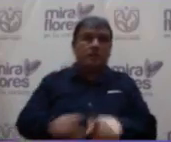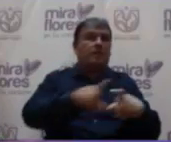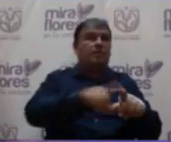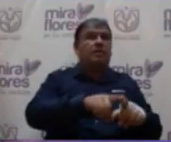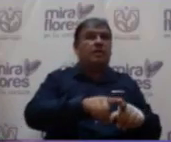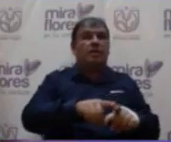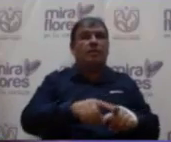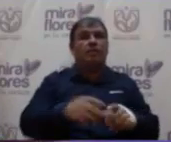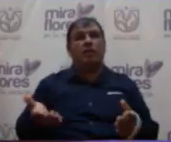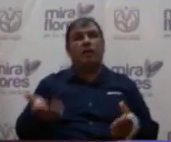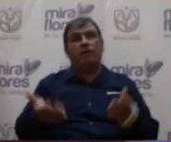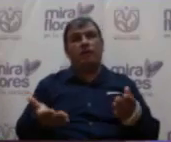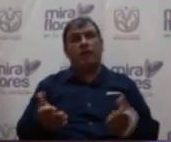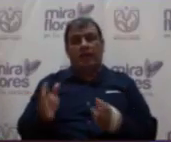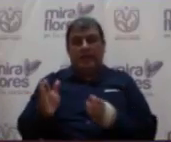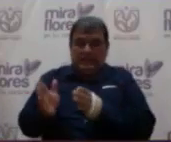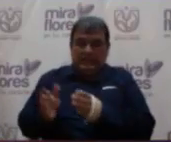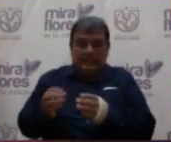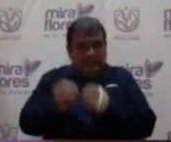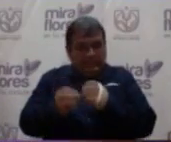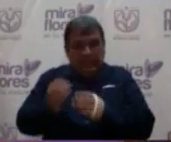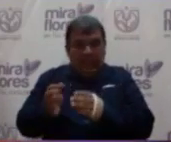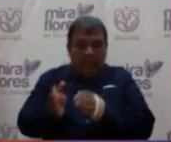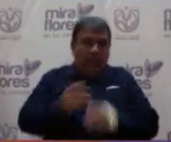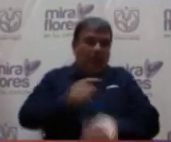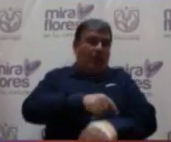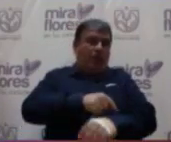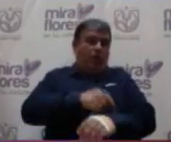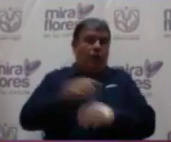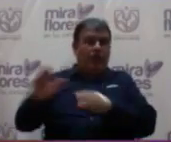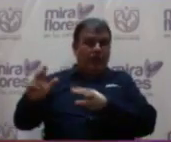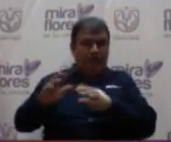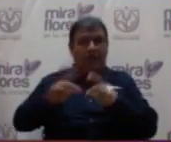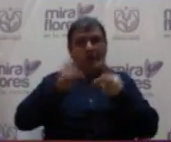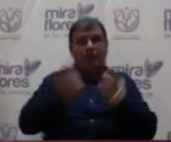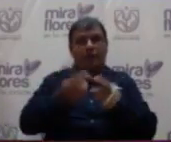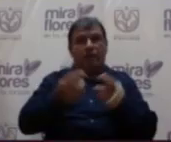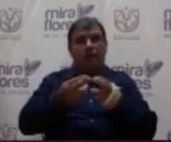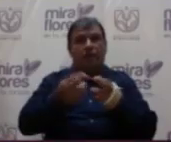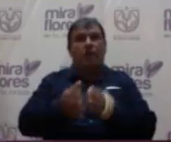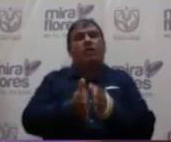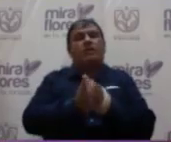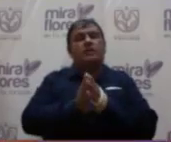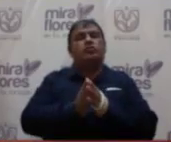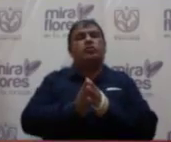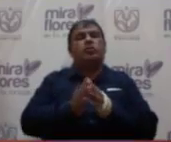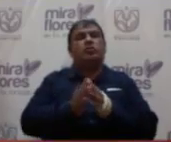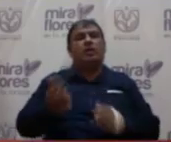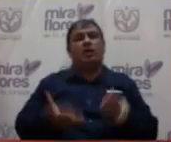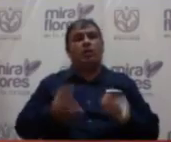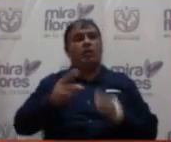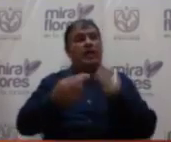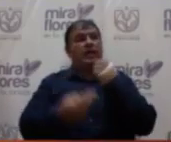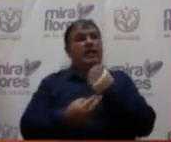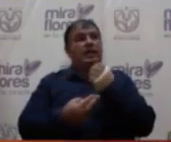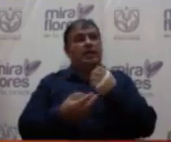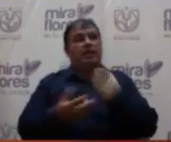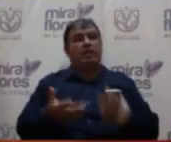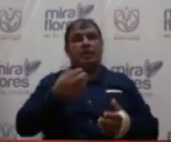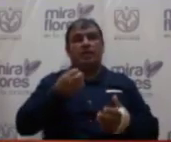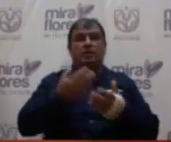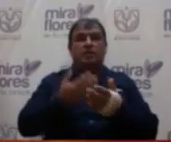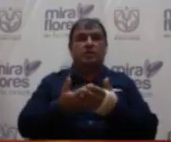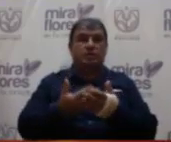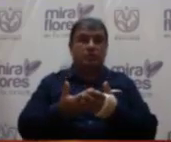también por haber acomodado la hora de la sesión a una petición expresa que hubo de una regidora. Eso